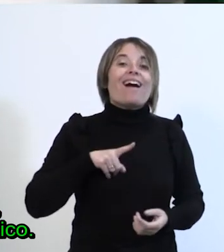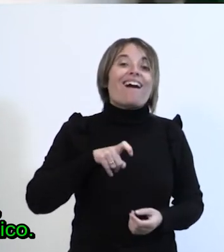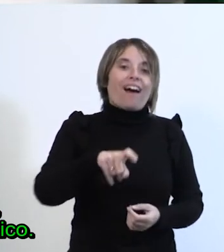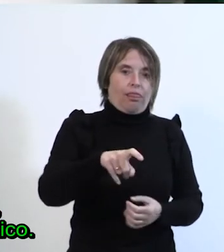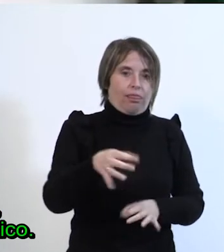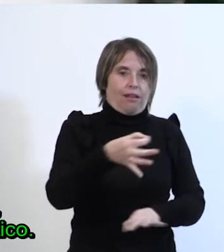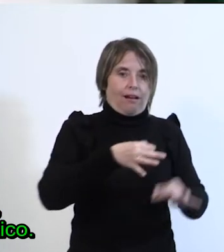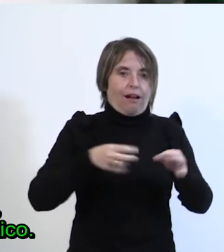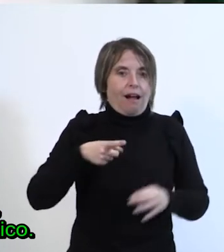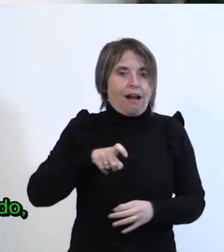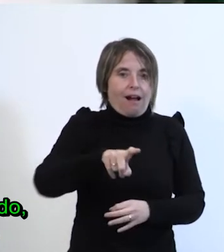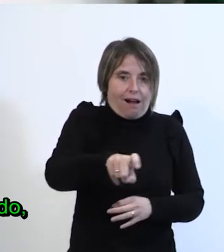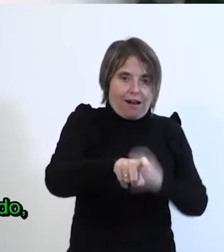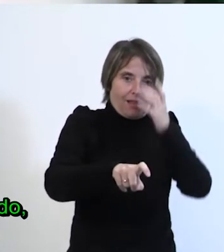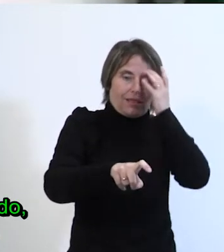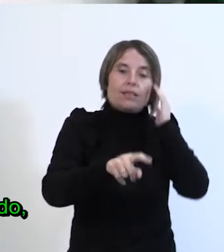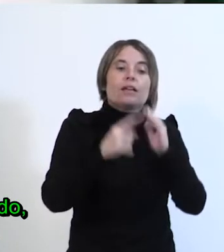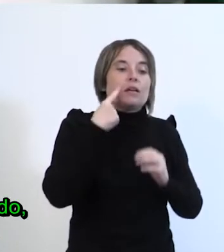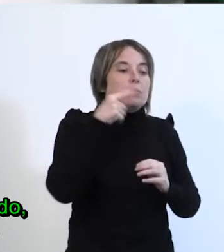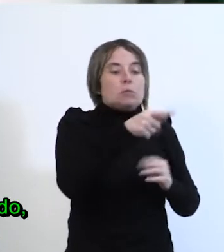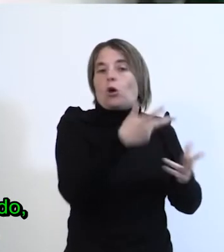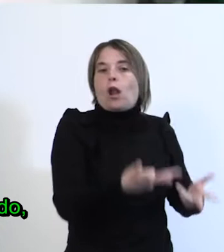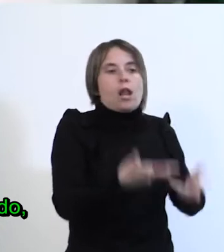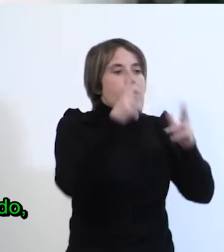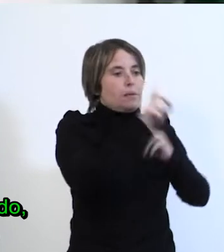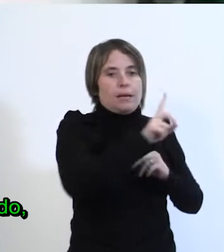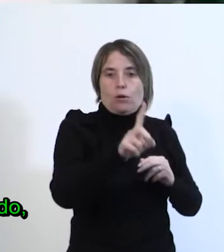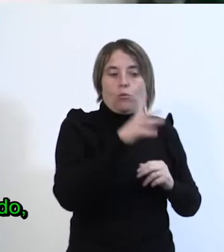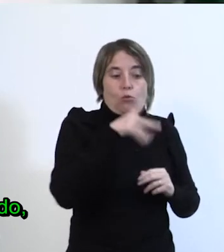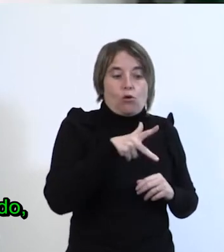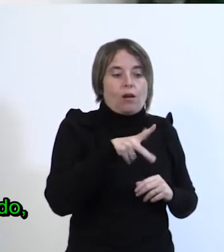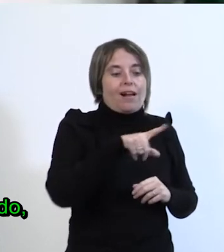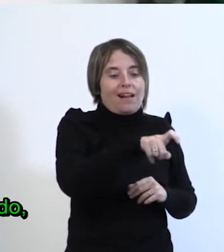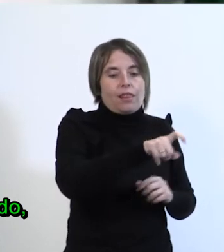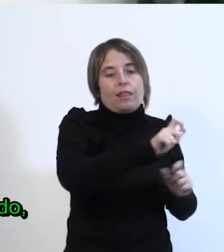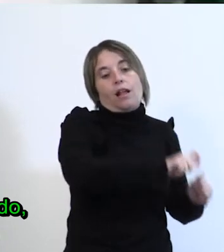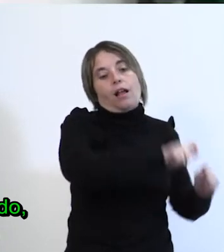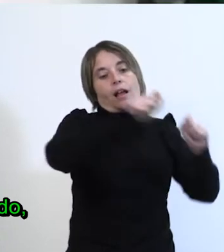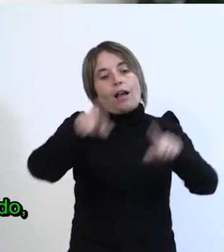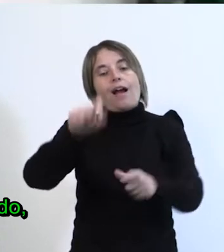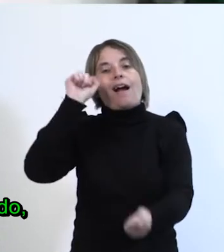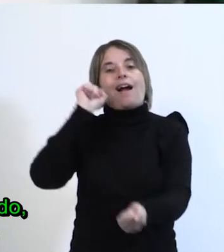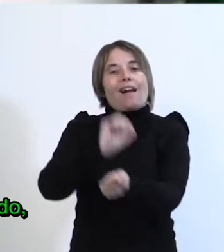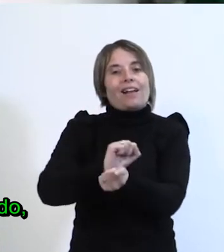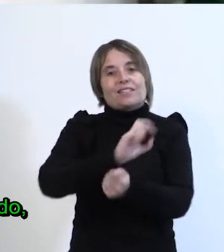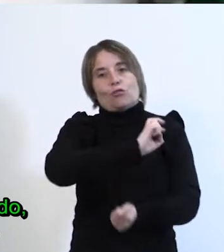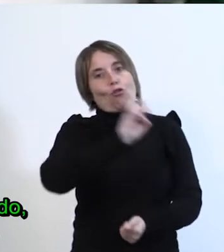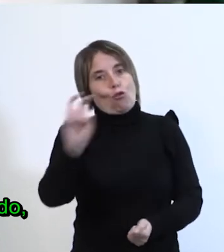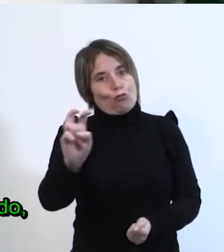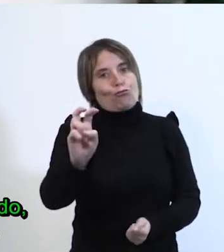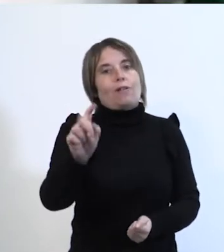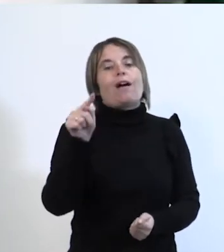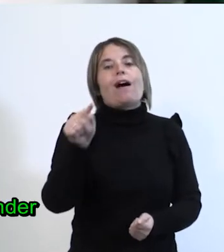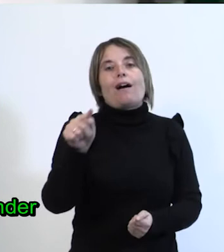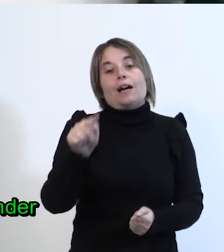un cáncer linfático. En vez de dejarla libre en ese estado, la trasladan a otro centro